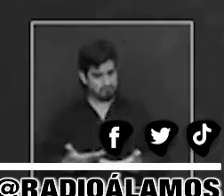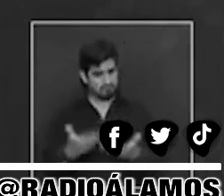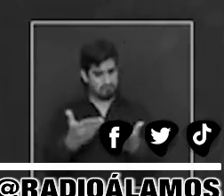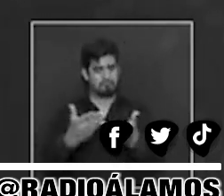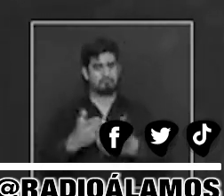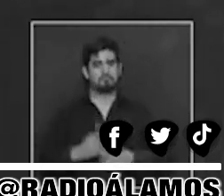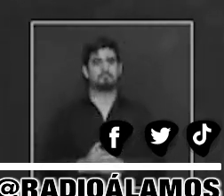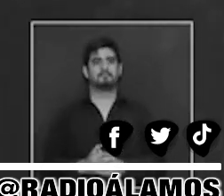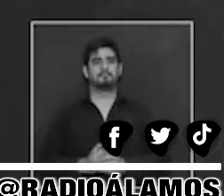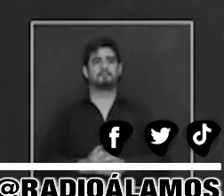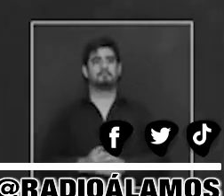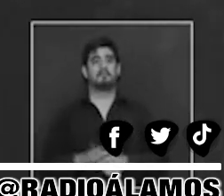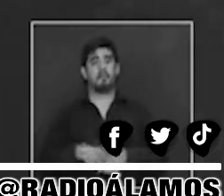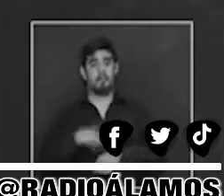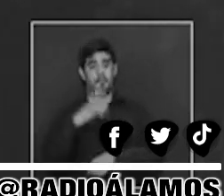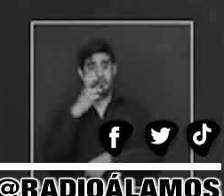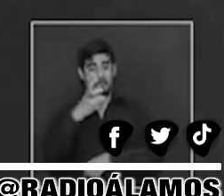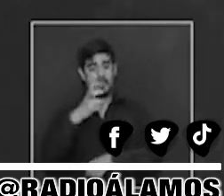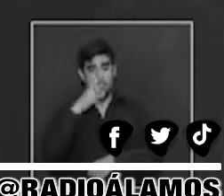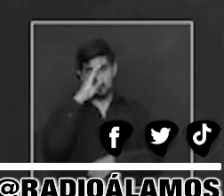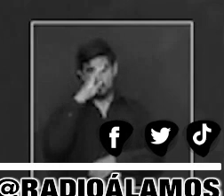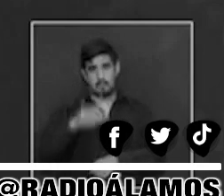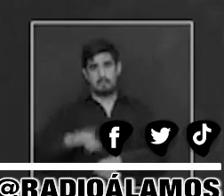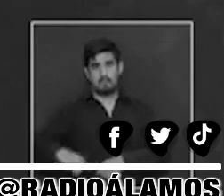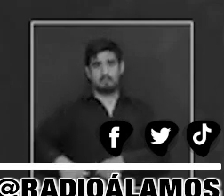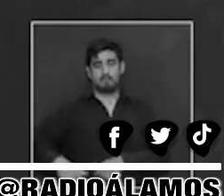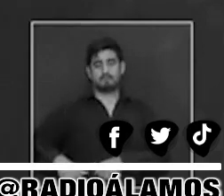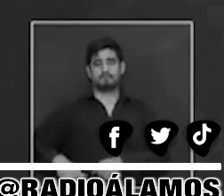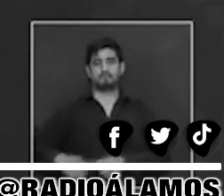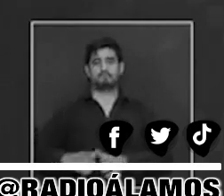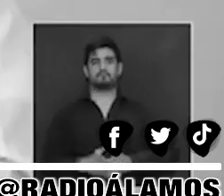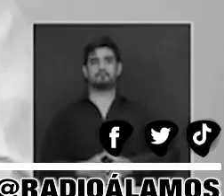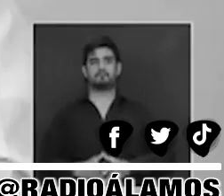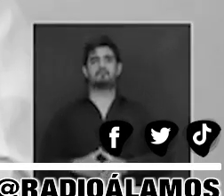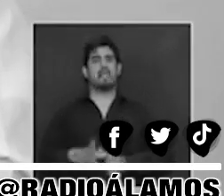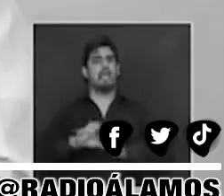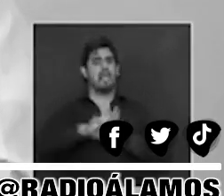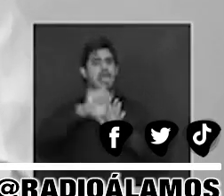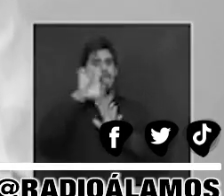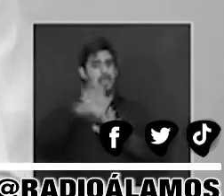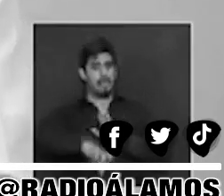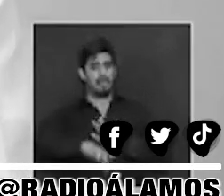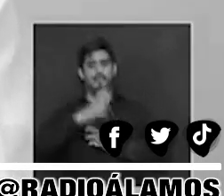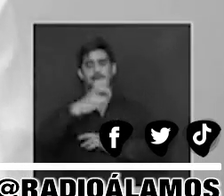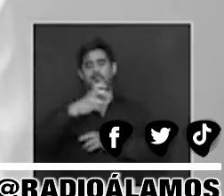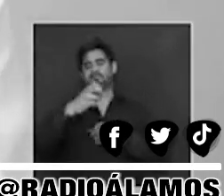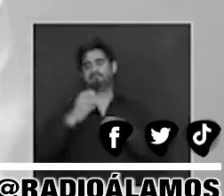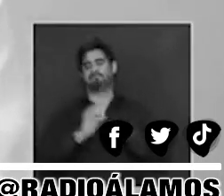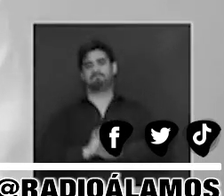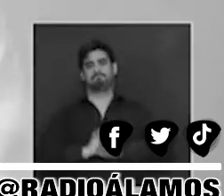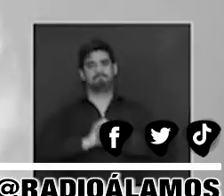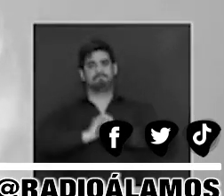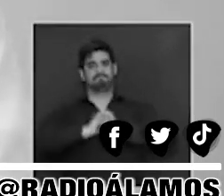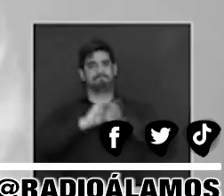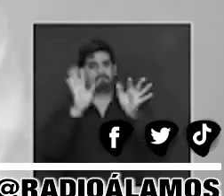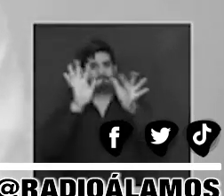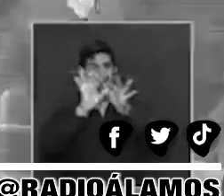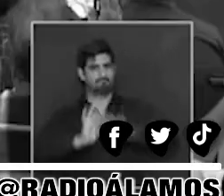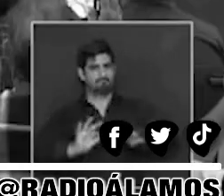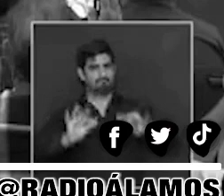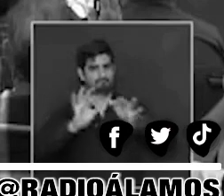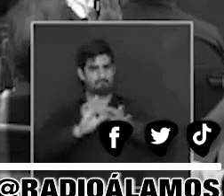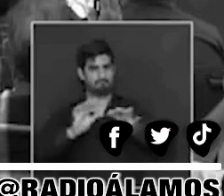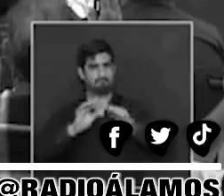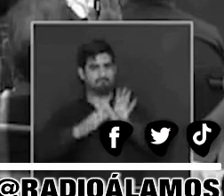situación y que ellos pudieron en su momento haberlo parado. Con el colofón, advertencia de que en cualquier otra situación, en cualquier otra